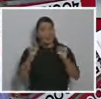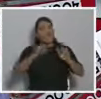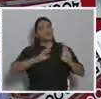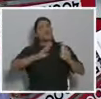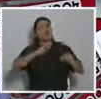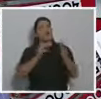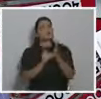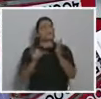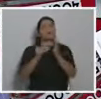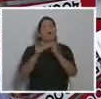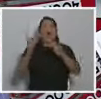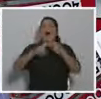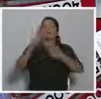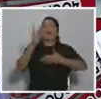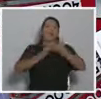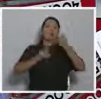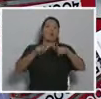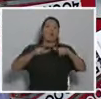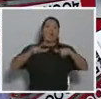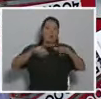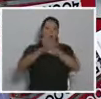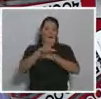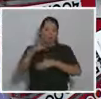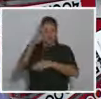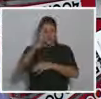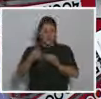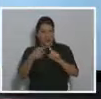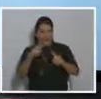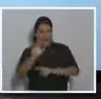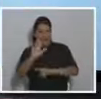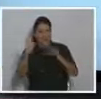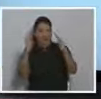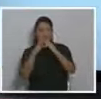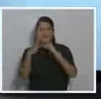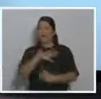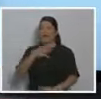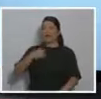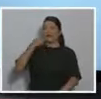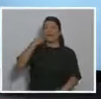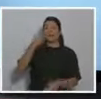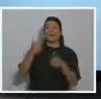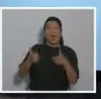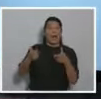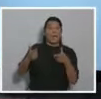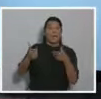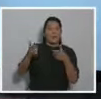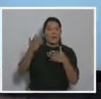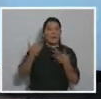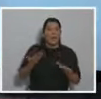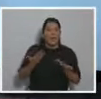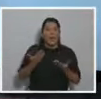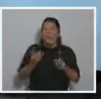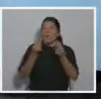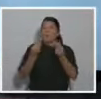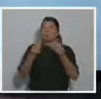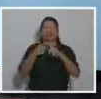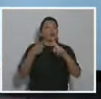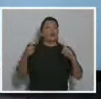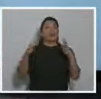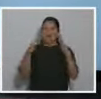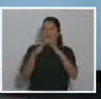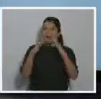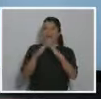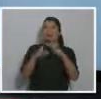hasta algún lugar de Costa Rica en la comodidad del hogar. Y es que me encanta la llamada millonaria porque muchos desde la comodidad de su